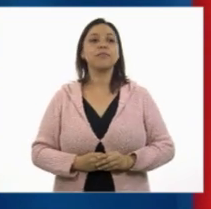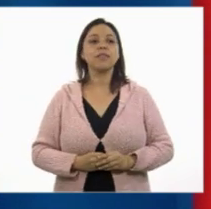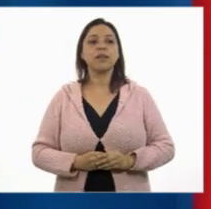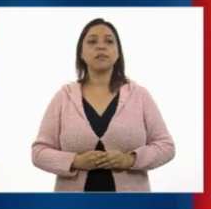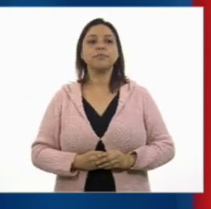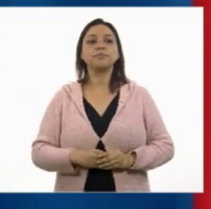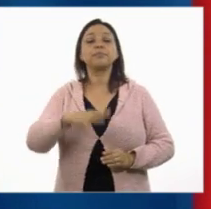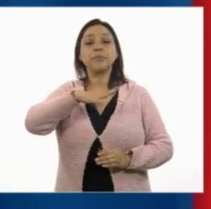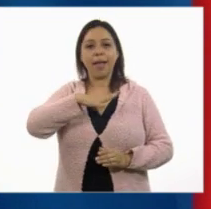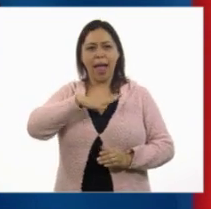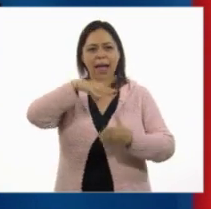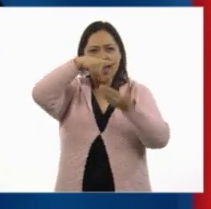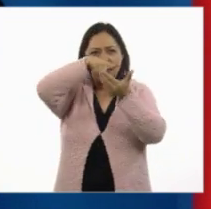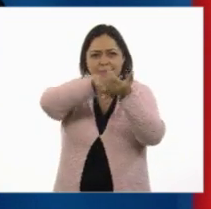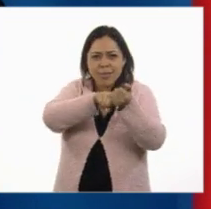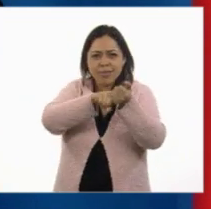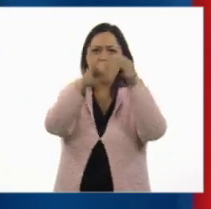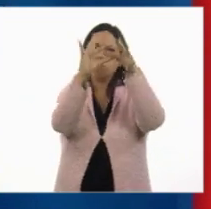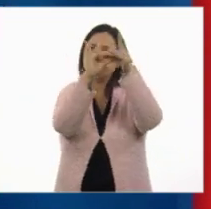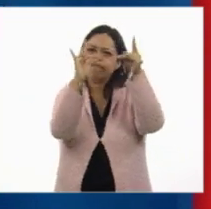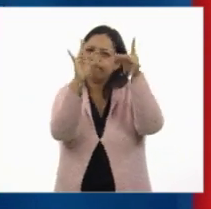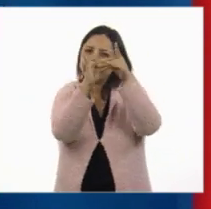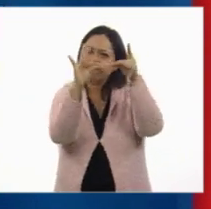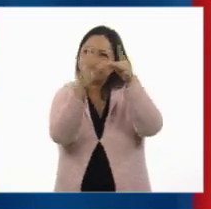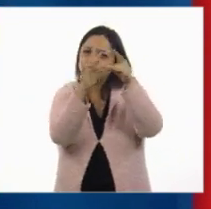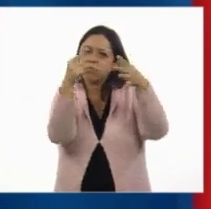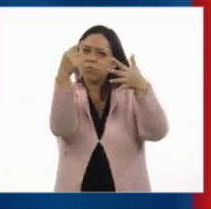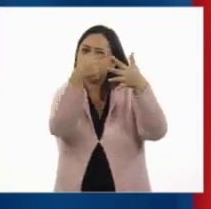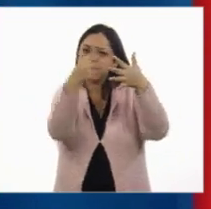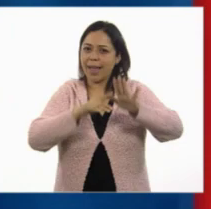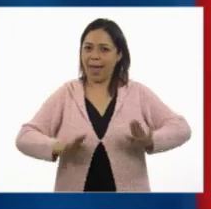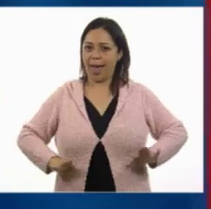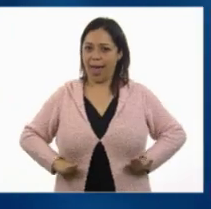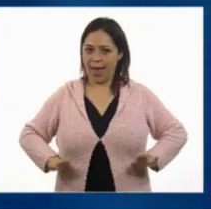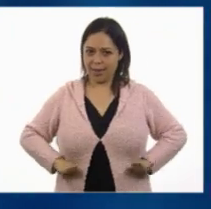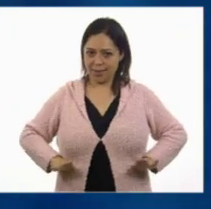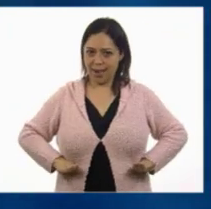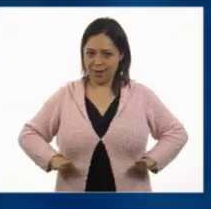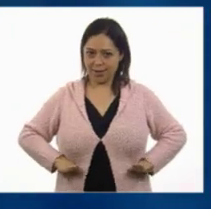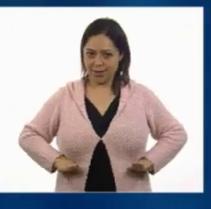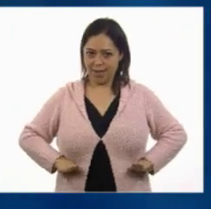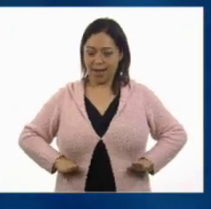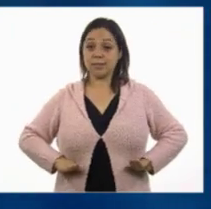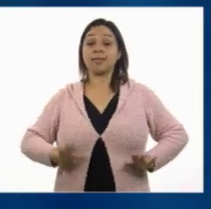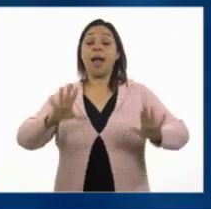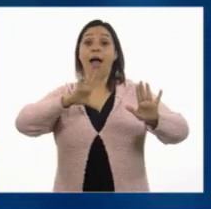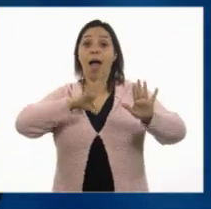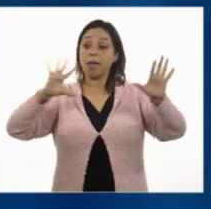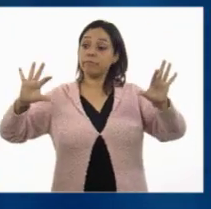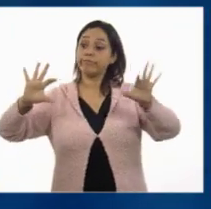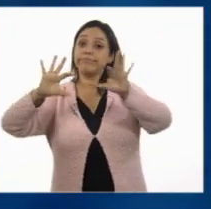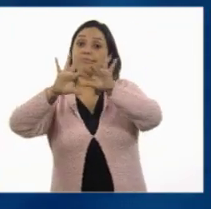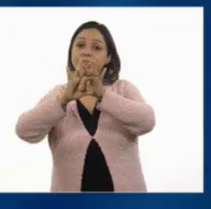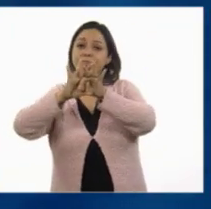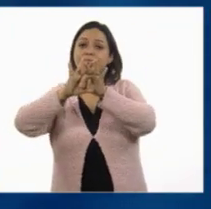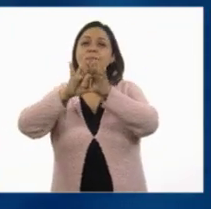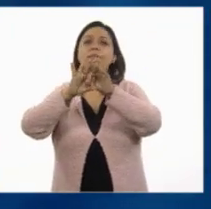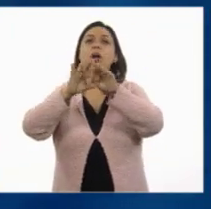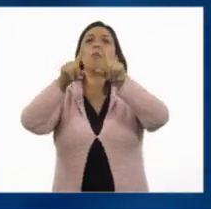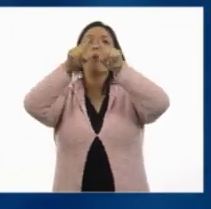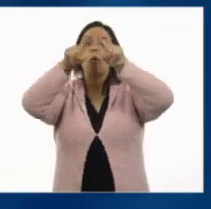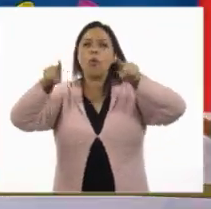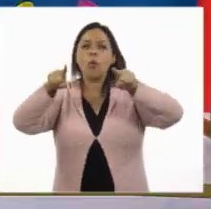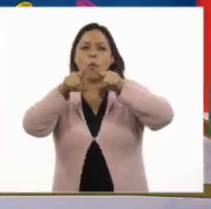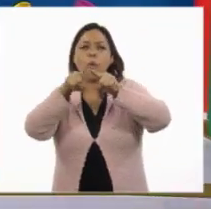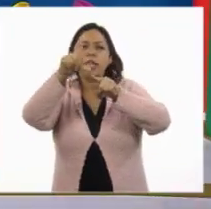tienen ciertas características cada una de ellas. Pero aquí, mira, me ayudas a colocar estos. Aquí hay triángulos muy pequeños. Me vas a colocar aquí los triángulos